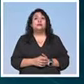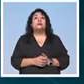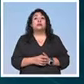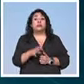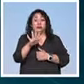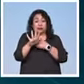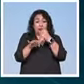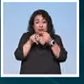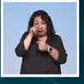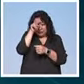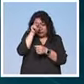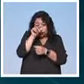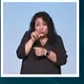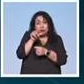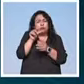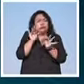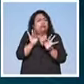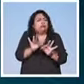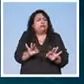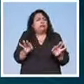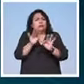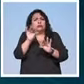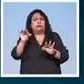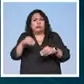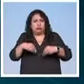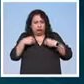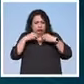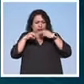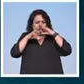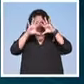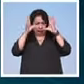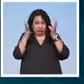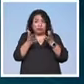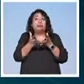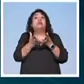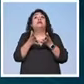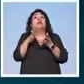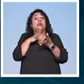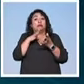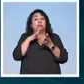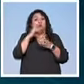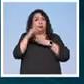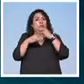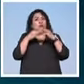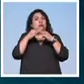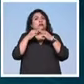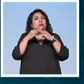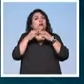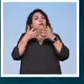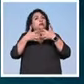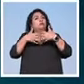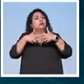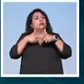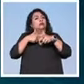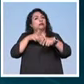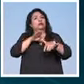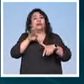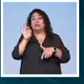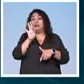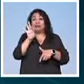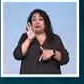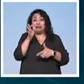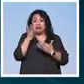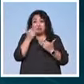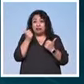los insectos juegan un rol crucial en la vida sobre la Tierra pues mantienen al planeta funcionando Sin ellos muchos